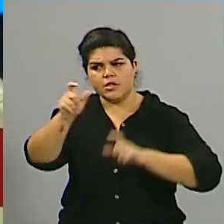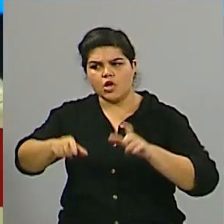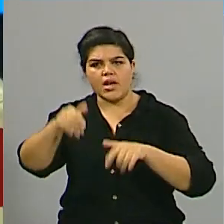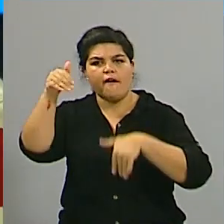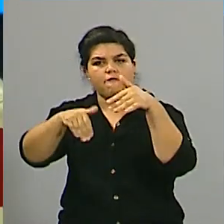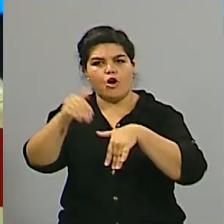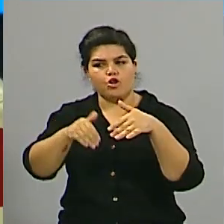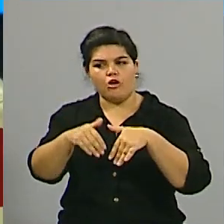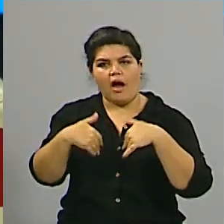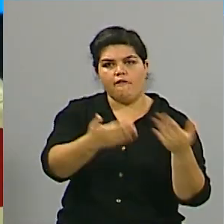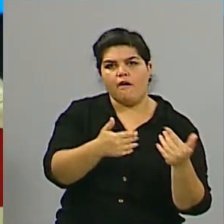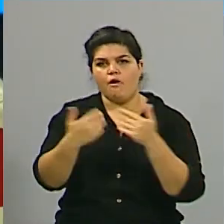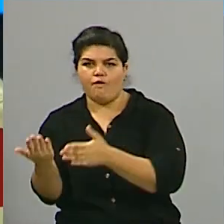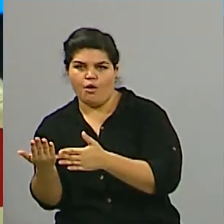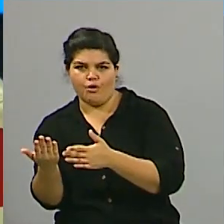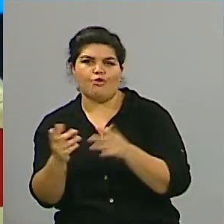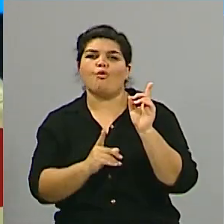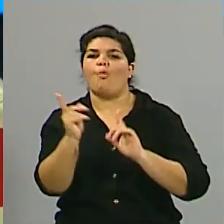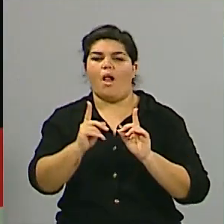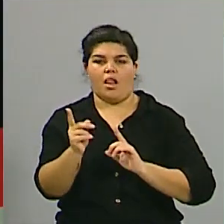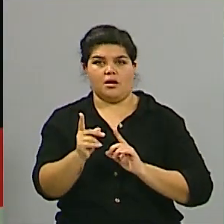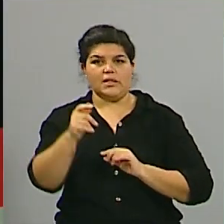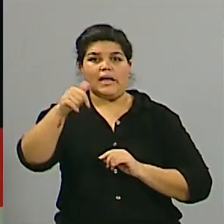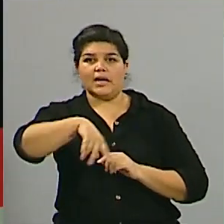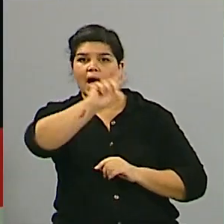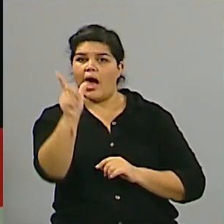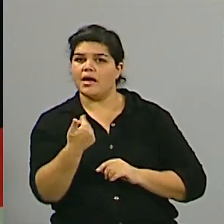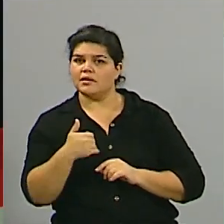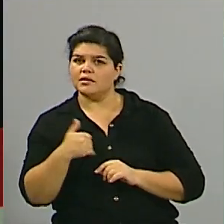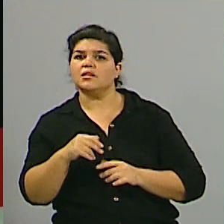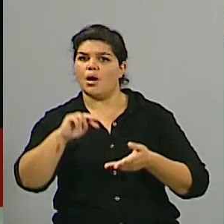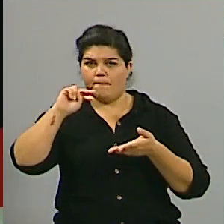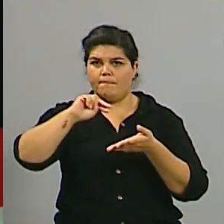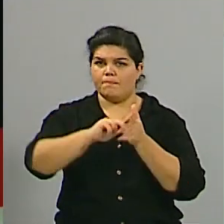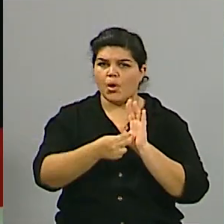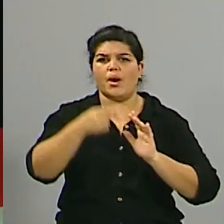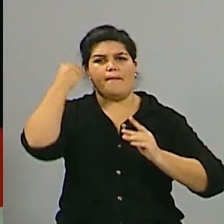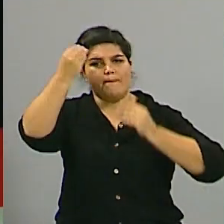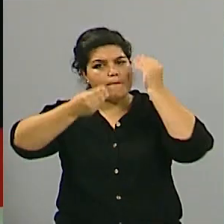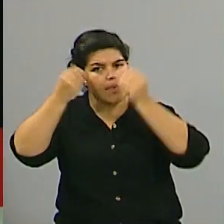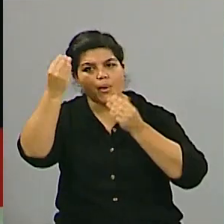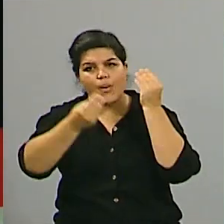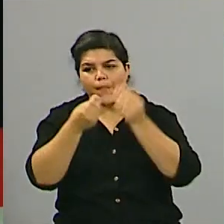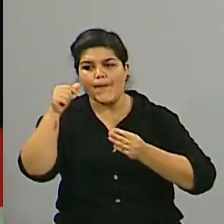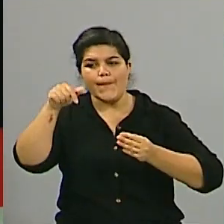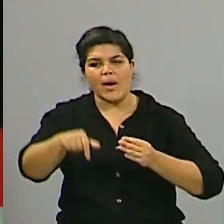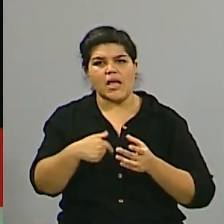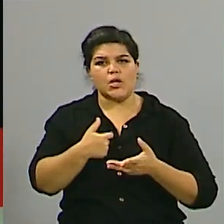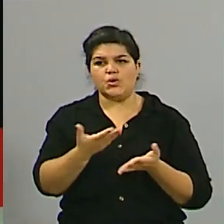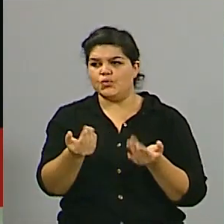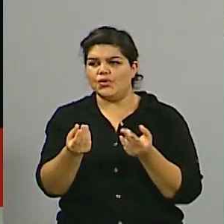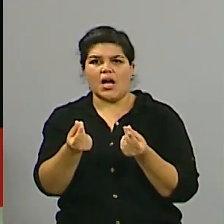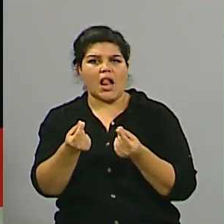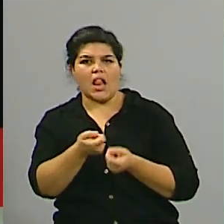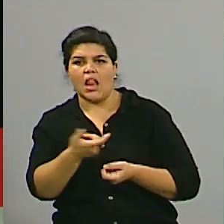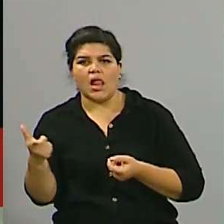bueno, son temas que preocupan mucho a la Argentina. Pero veíamos un fenómeno que se da bastante particular y es que el gobierno de Alberto